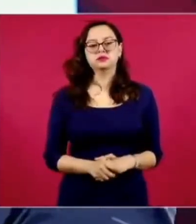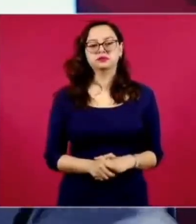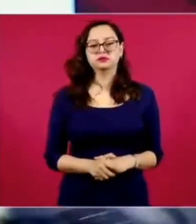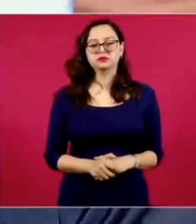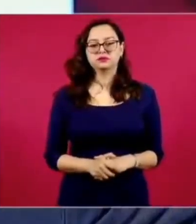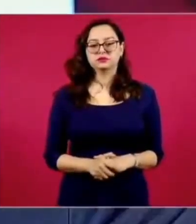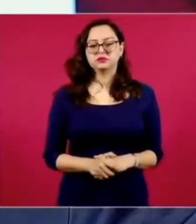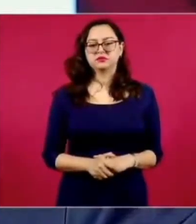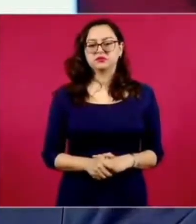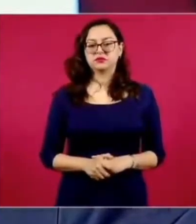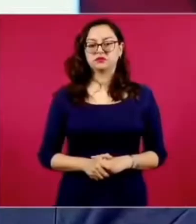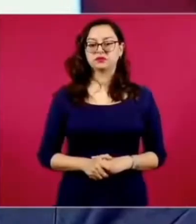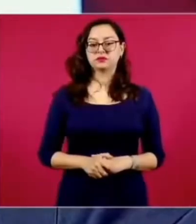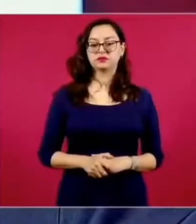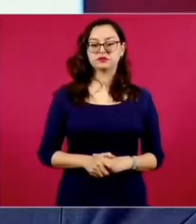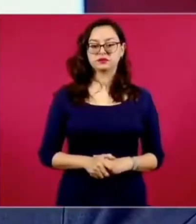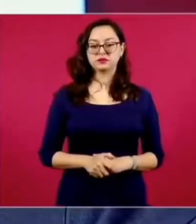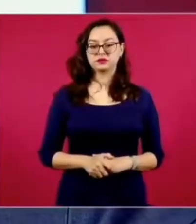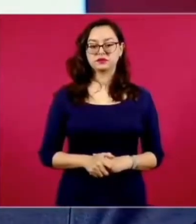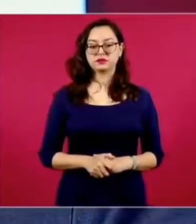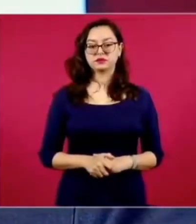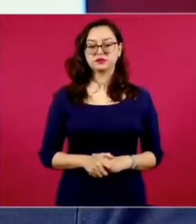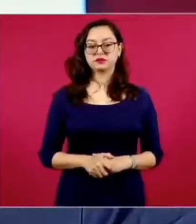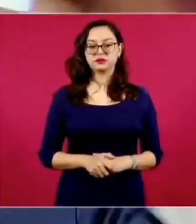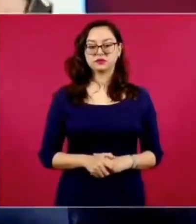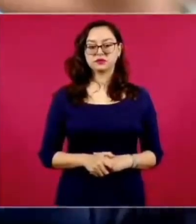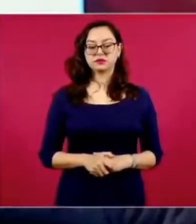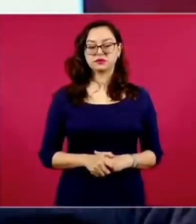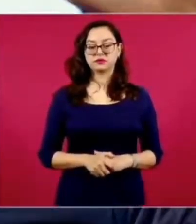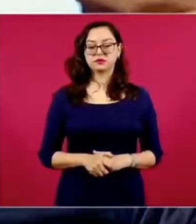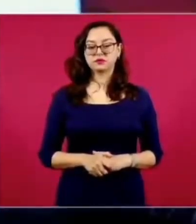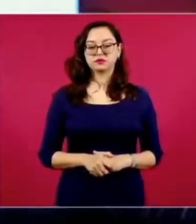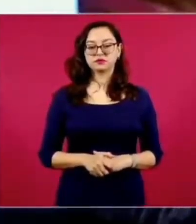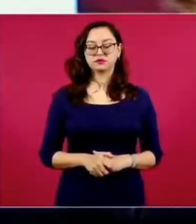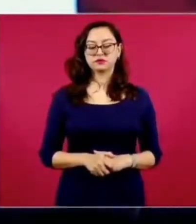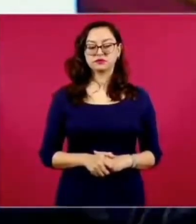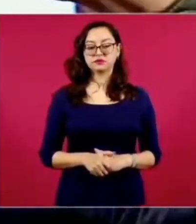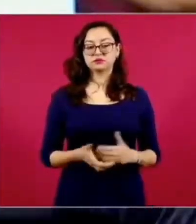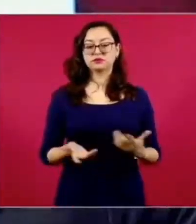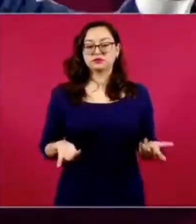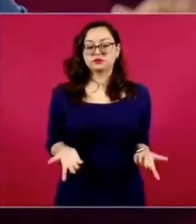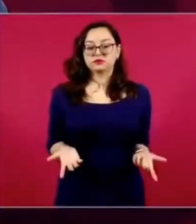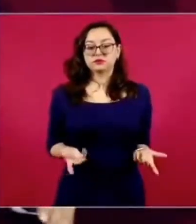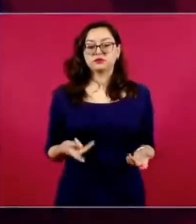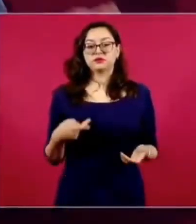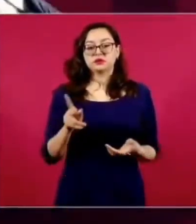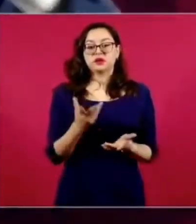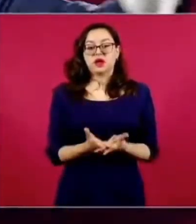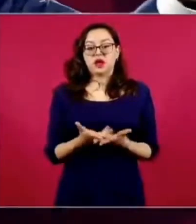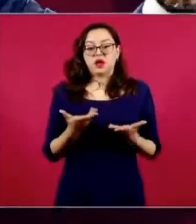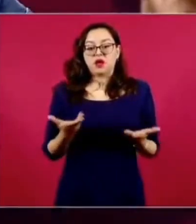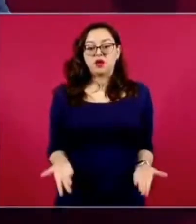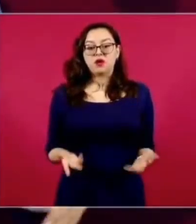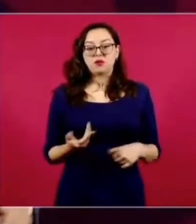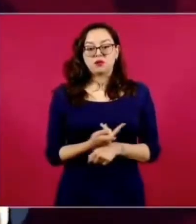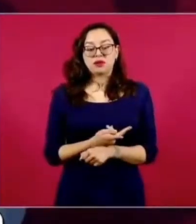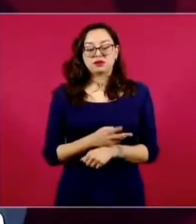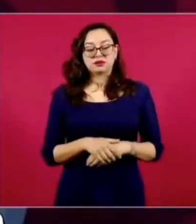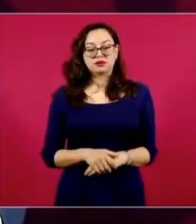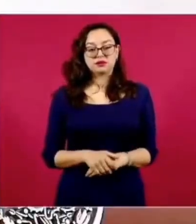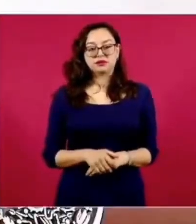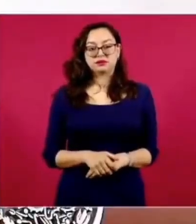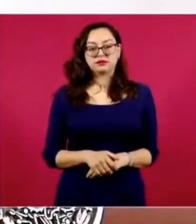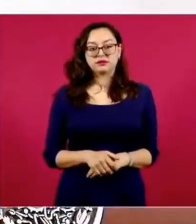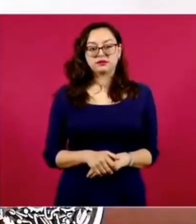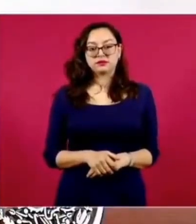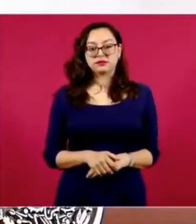Con honrosas excepciones. Pero ¿qué está pasando en nuestro país? Que no pasa en Estados Unidos.